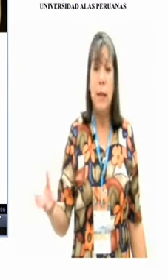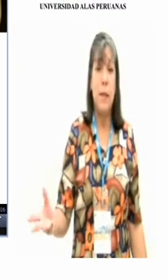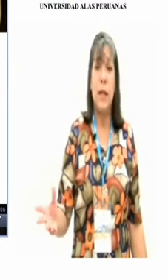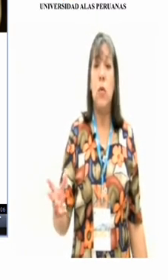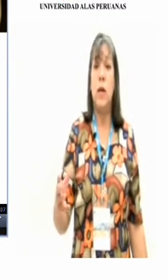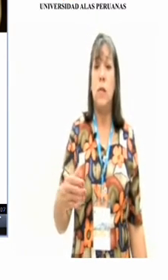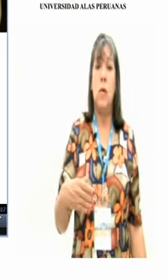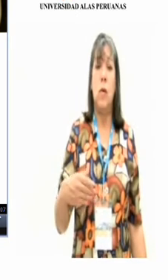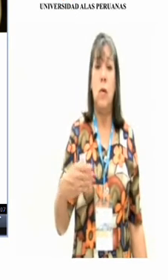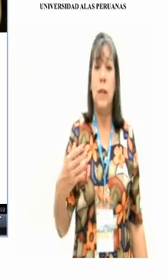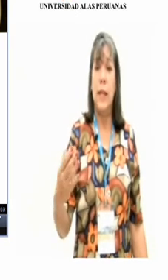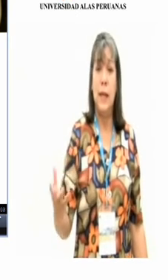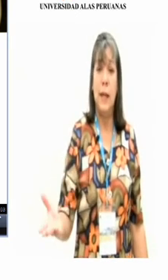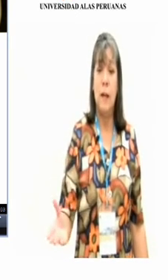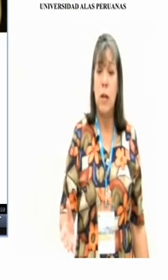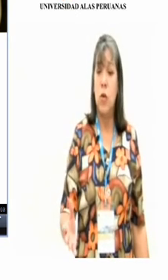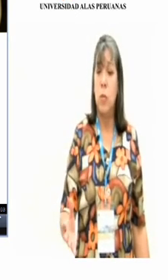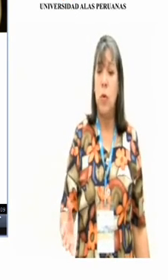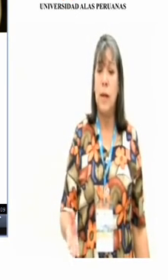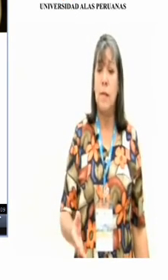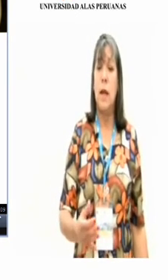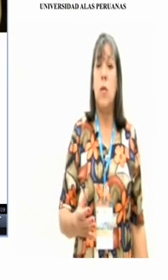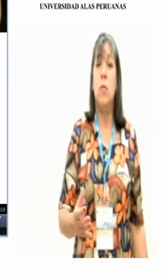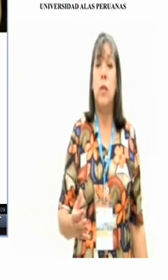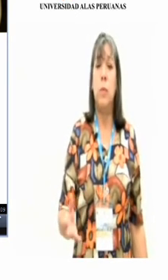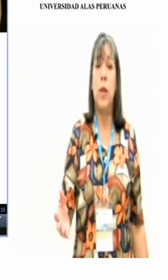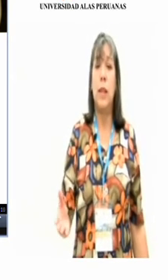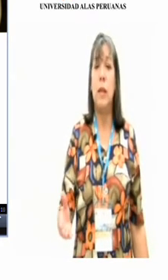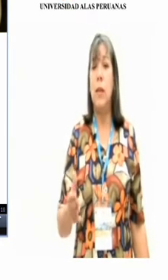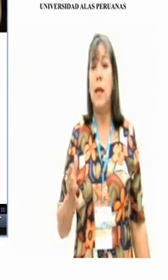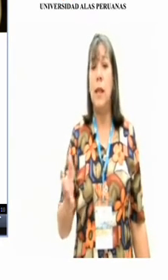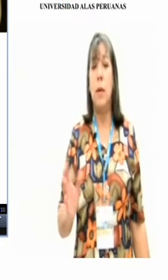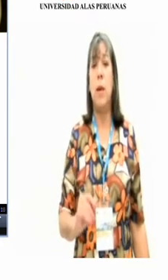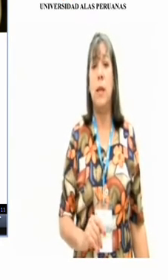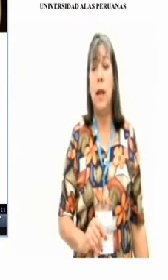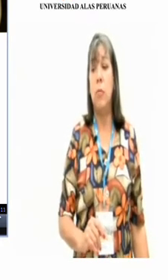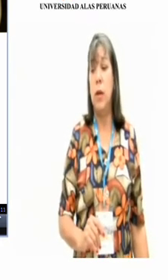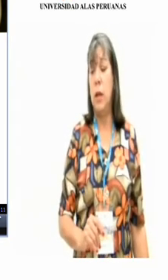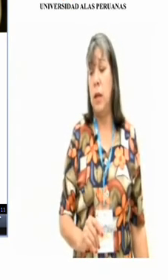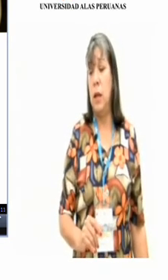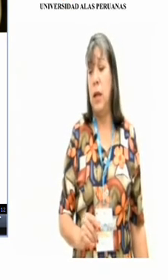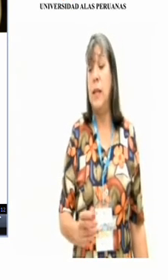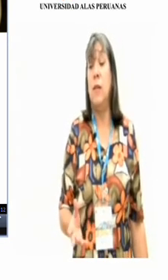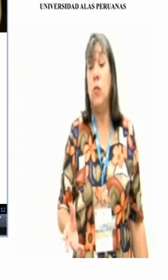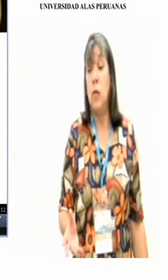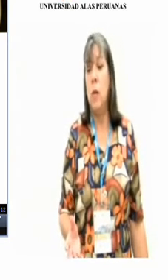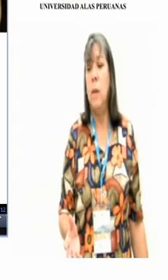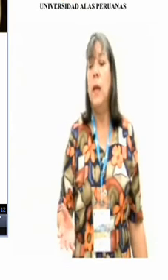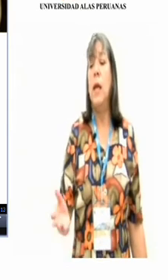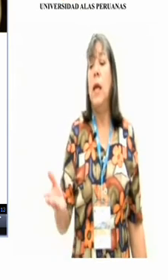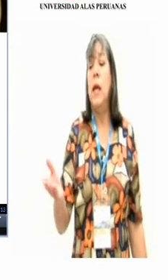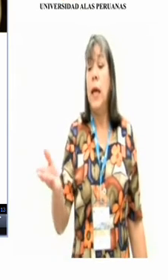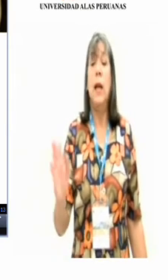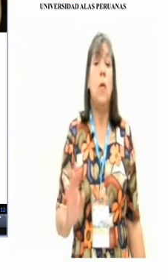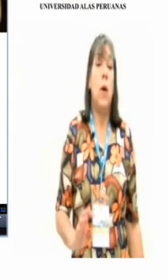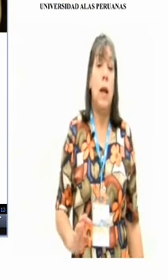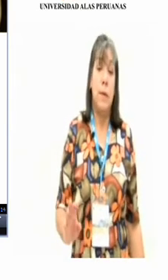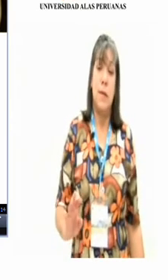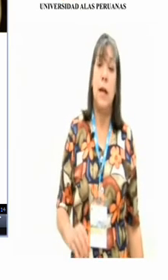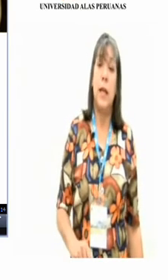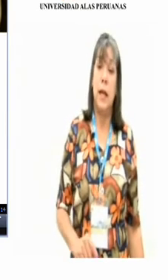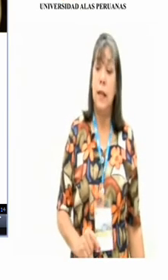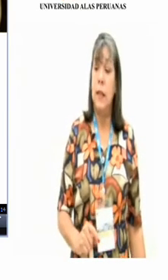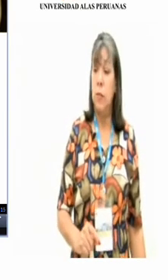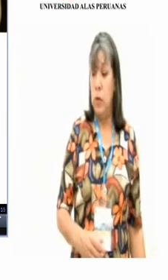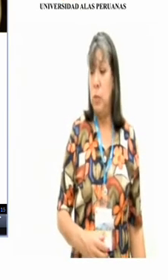elementos de matriculación, de incorporarse en algún tipo de actividades que plantea la institución, en los